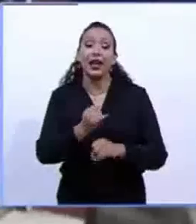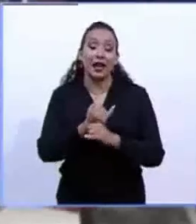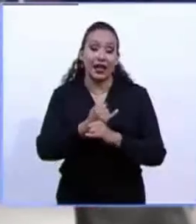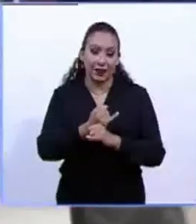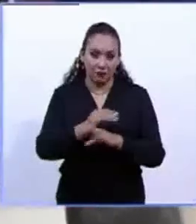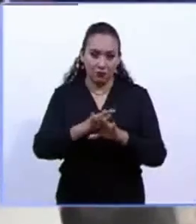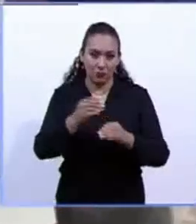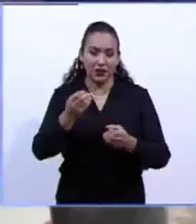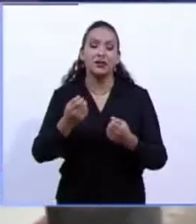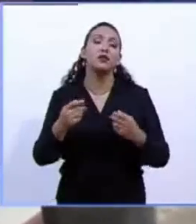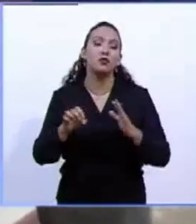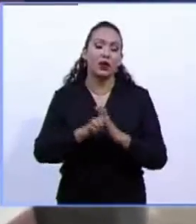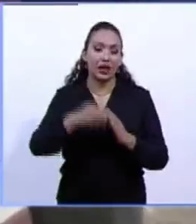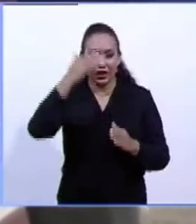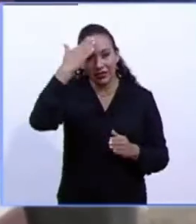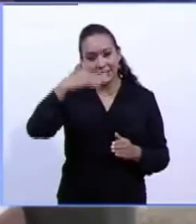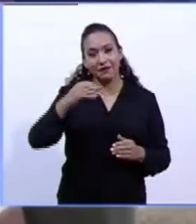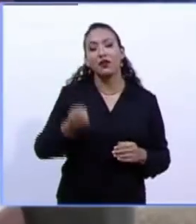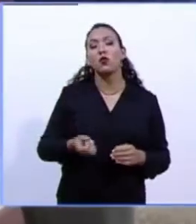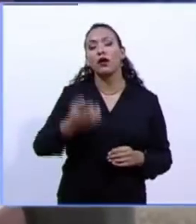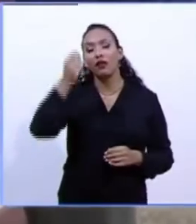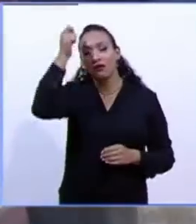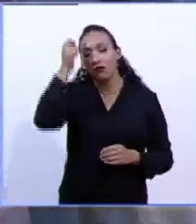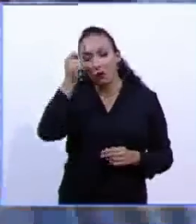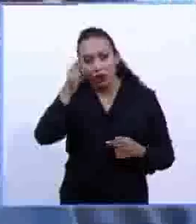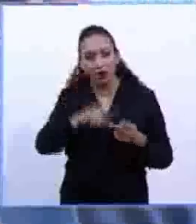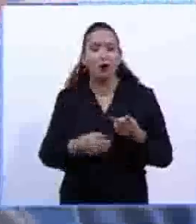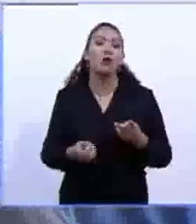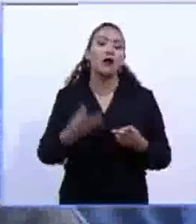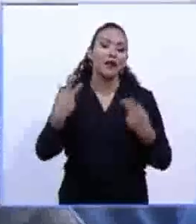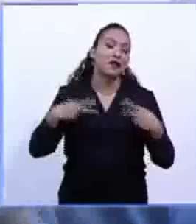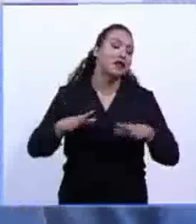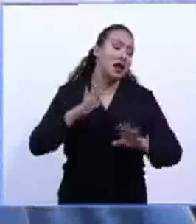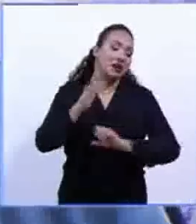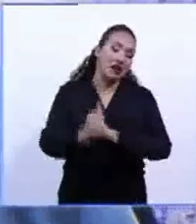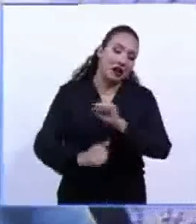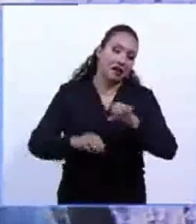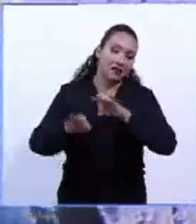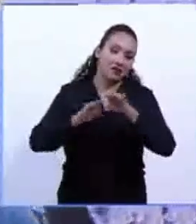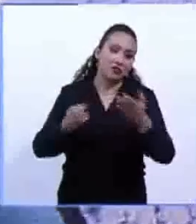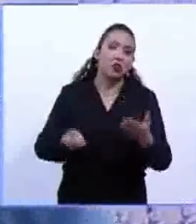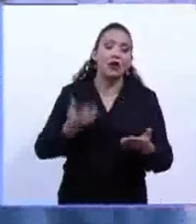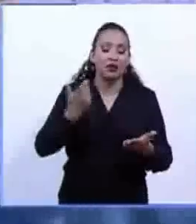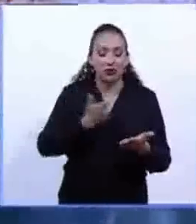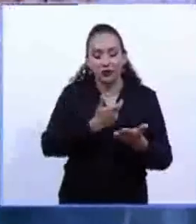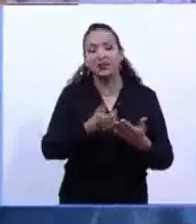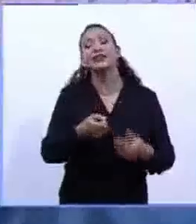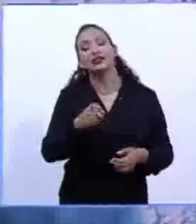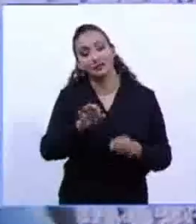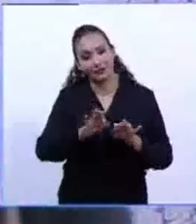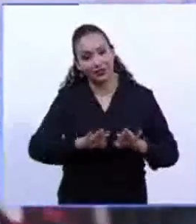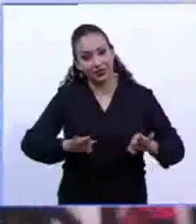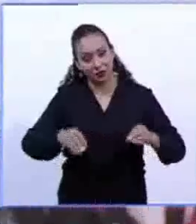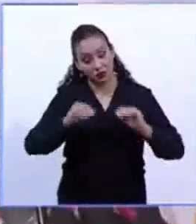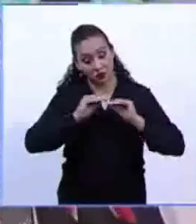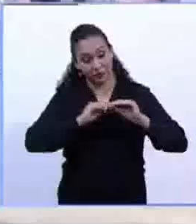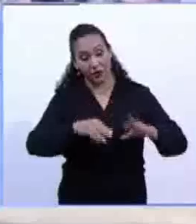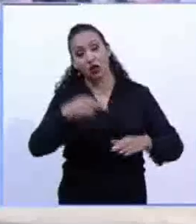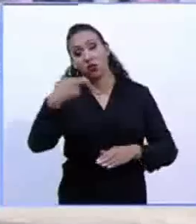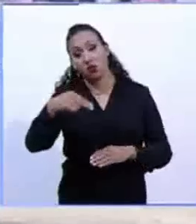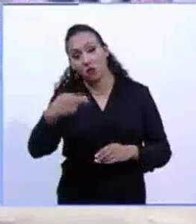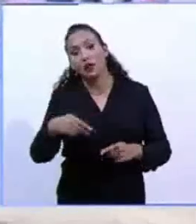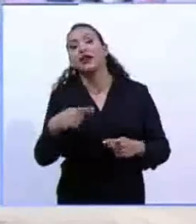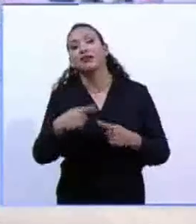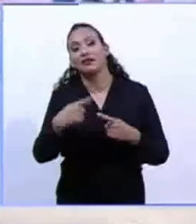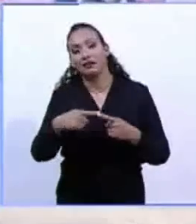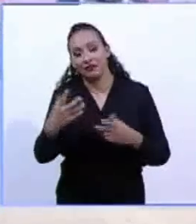publicación de la lista de jubilados y pensionados y, como se decía, el monto que perciben, es necesario que se divulgue el nombre de la persona